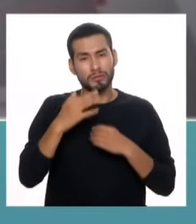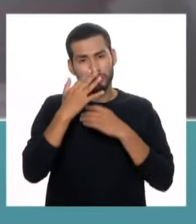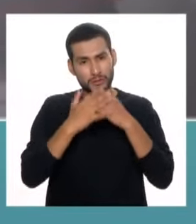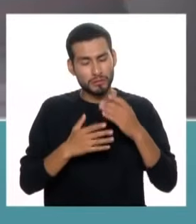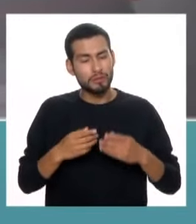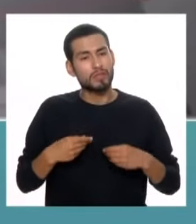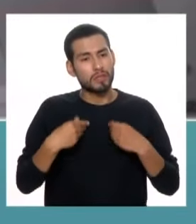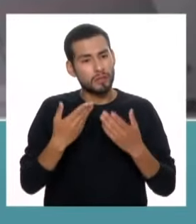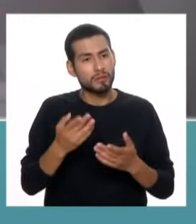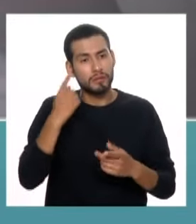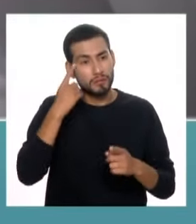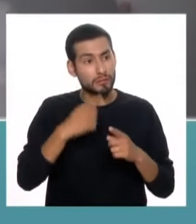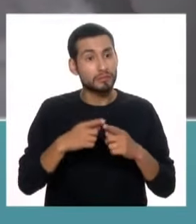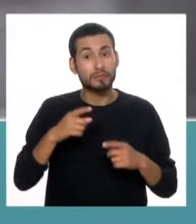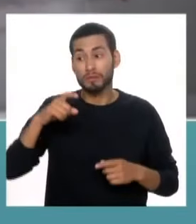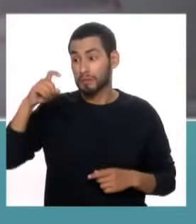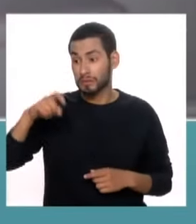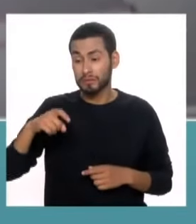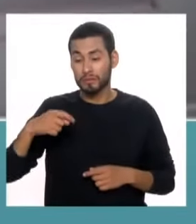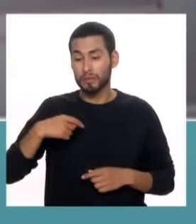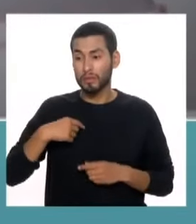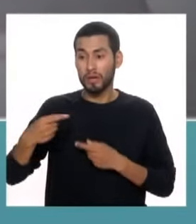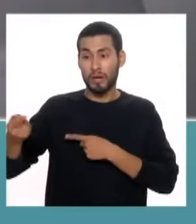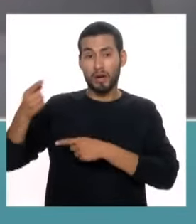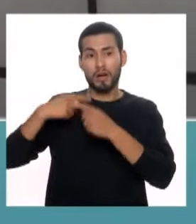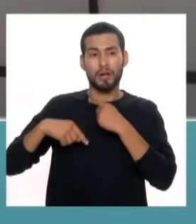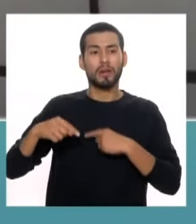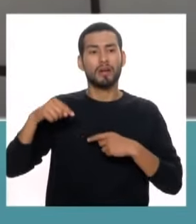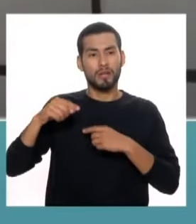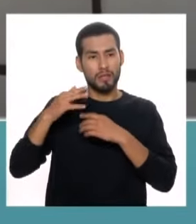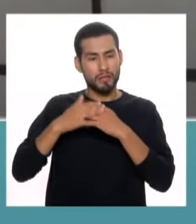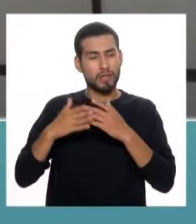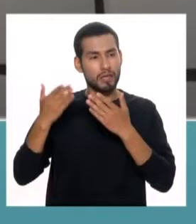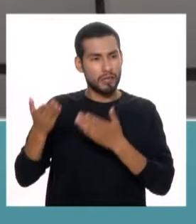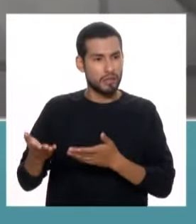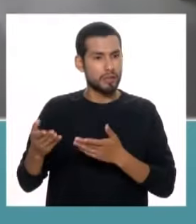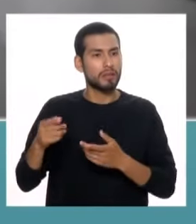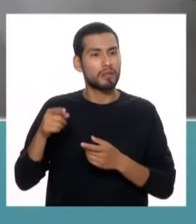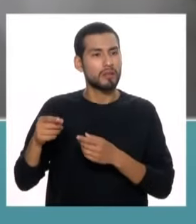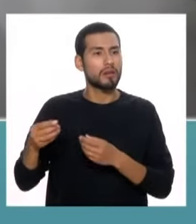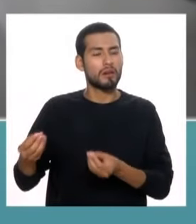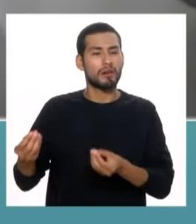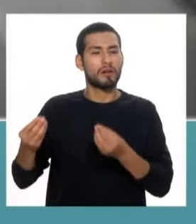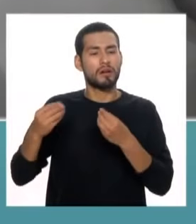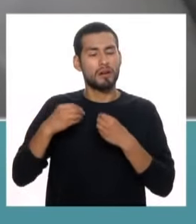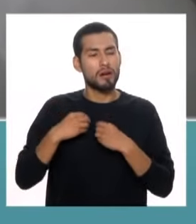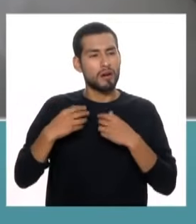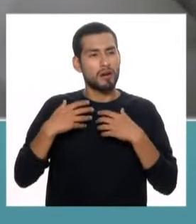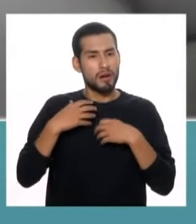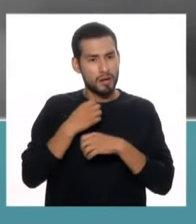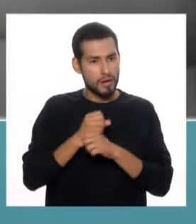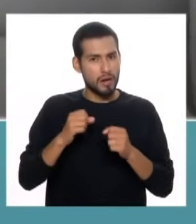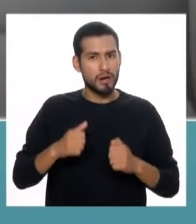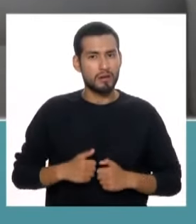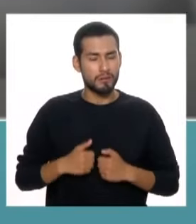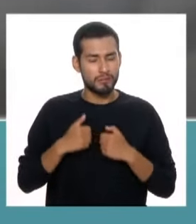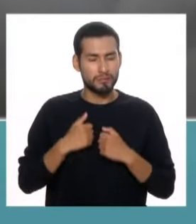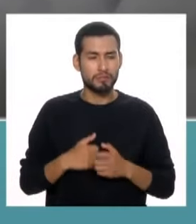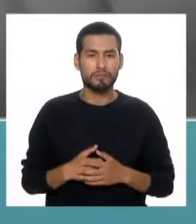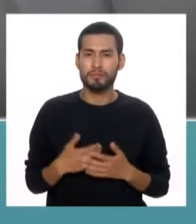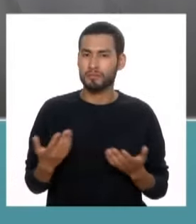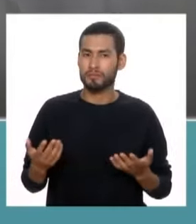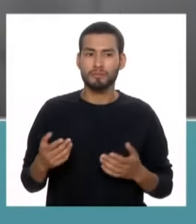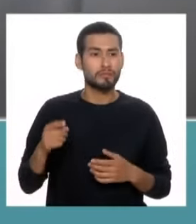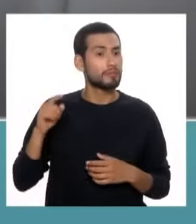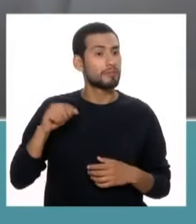sangre para que cuando lo necesitemos esté esa sangre ahí, como medicamento esencial y salve vidas. Entonces no